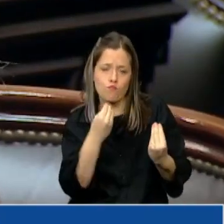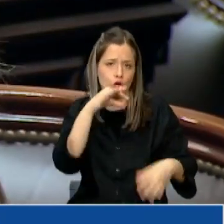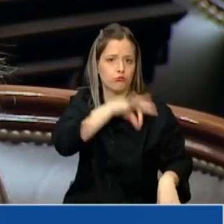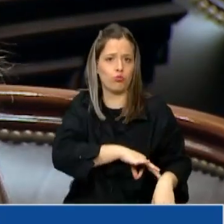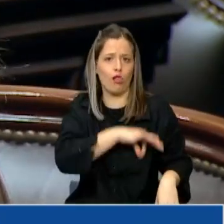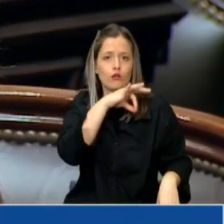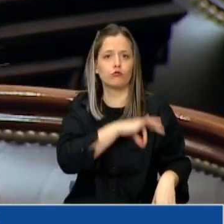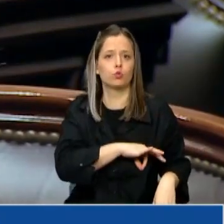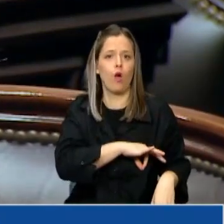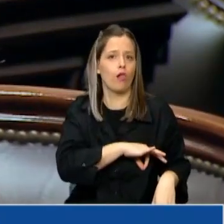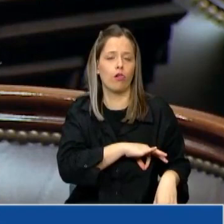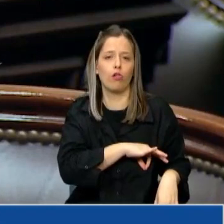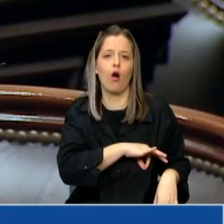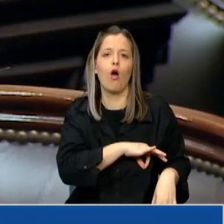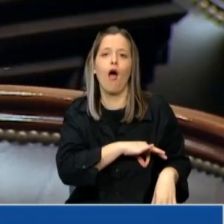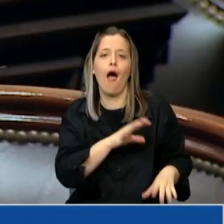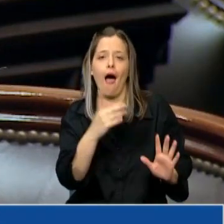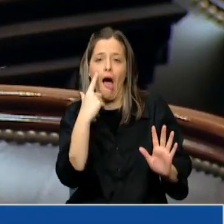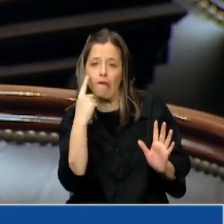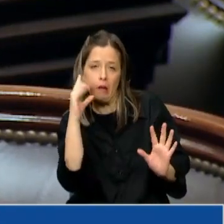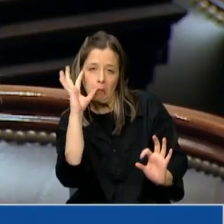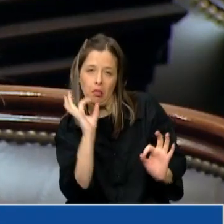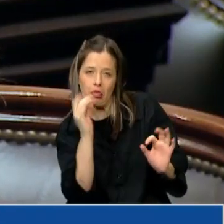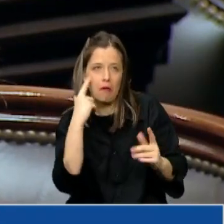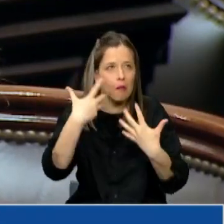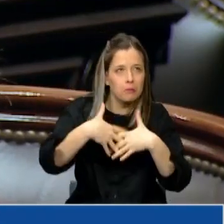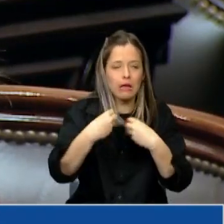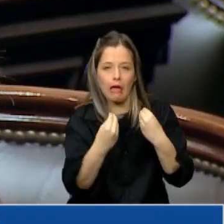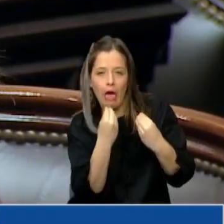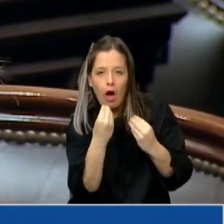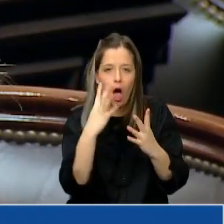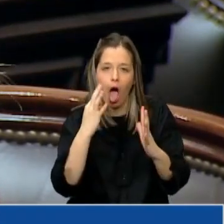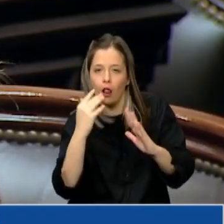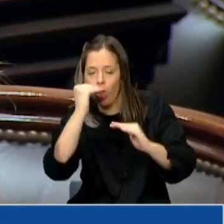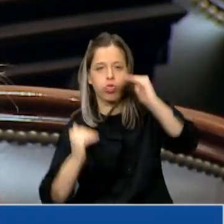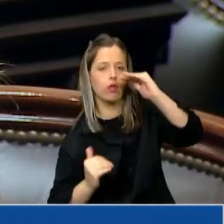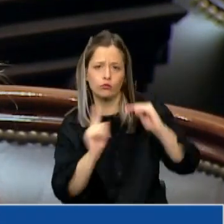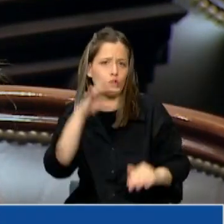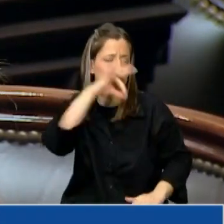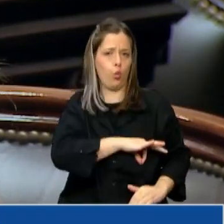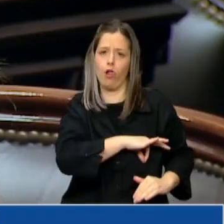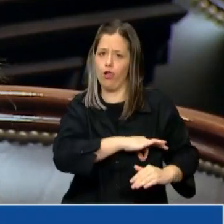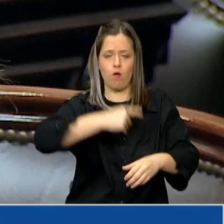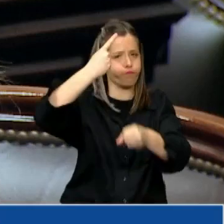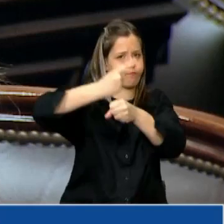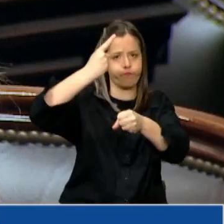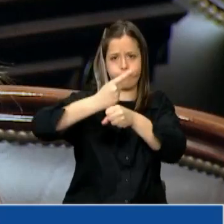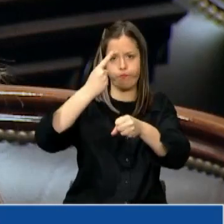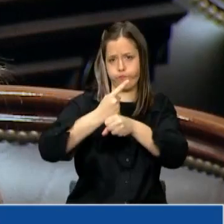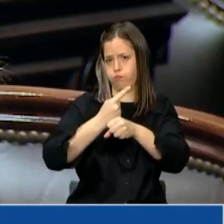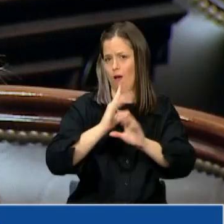debió estar en ninguna cuarta categoría de nada. Y esa es la virtud que tiene esta